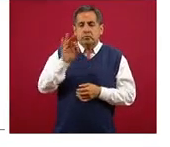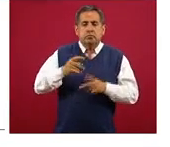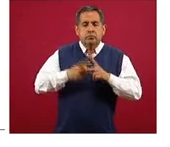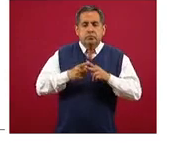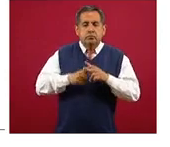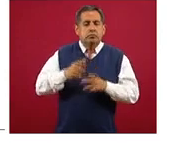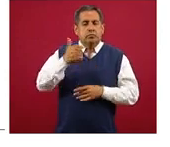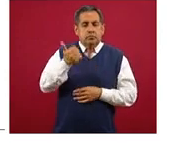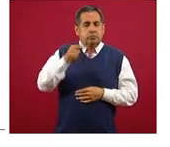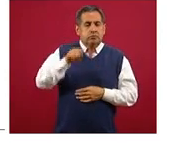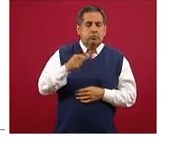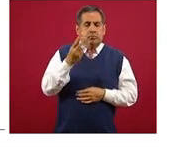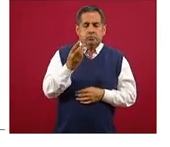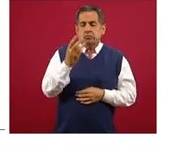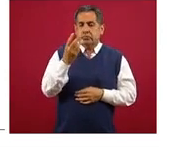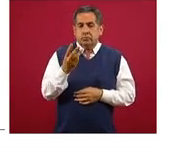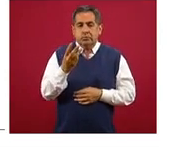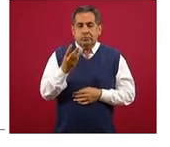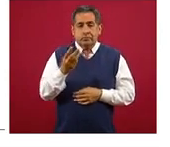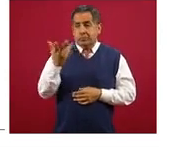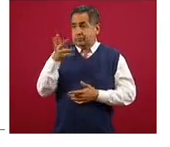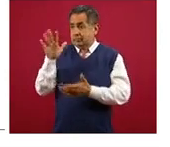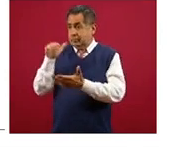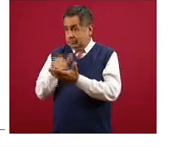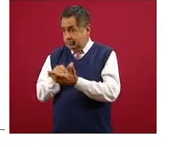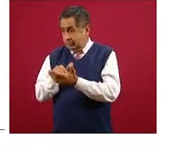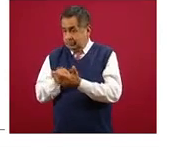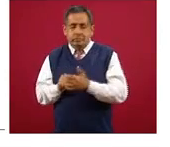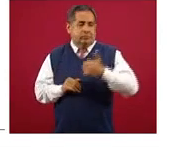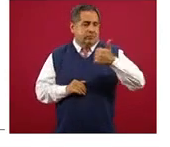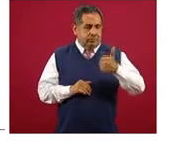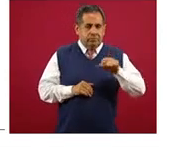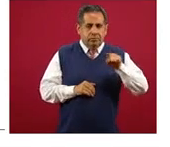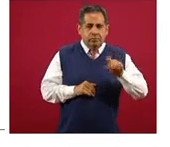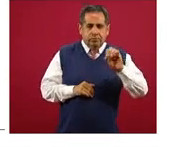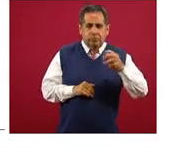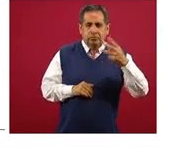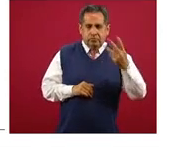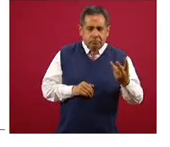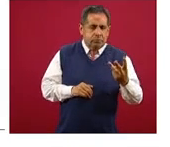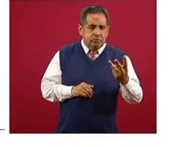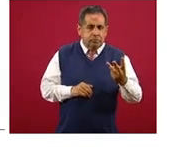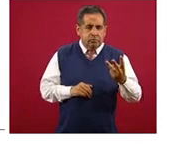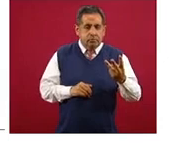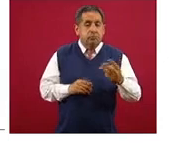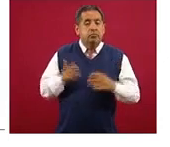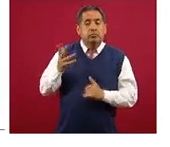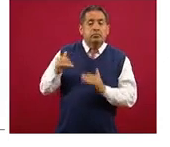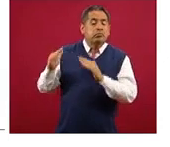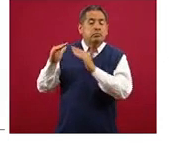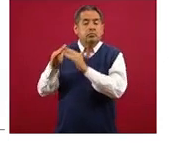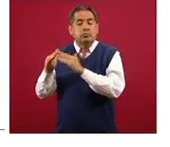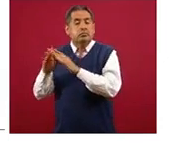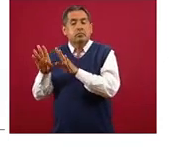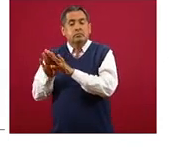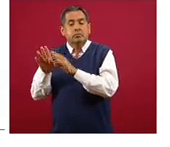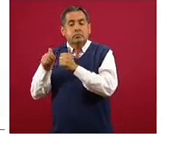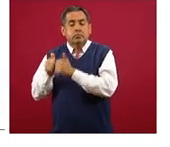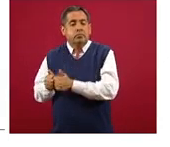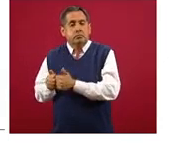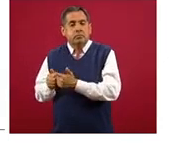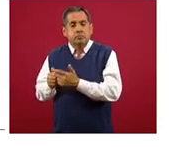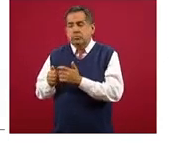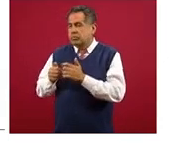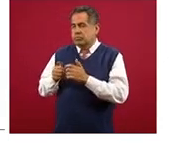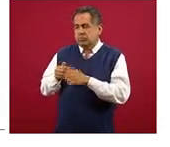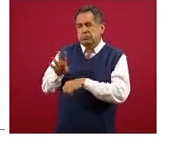de 6.03 por cada 10,000 trabajadores. La tasa de mortalidad para aquellos que se quedaron en casa o que tuvieron